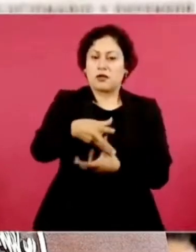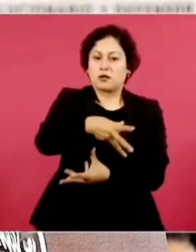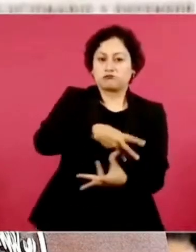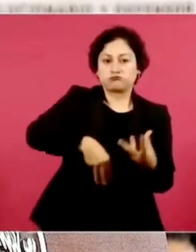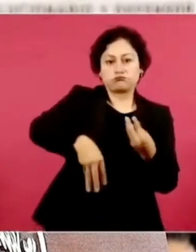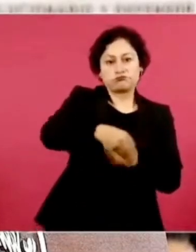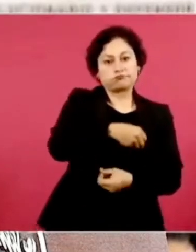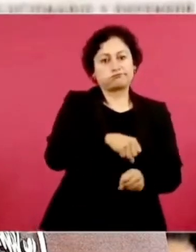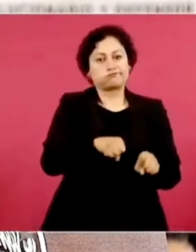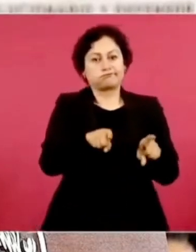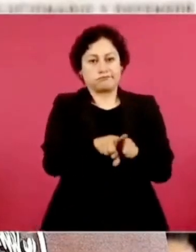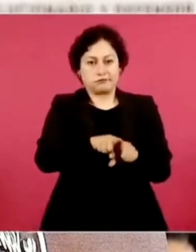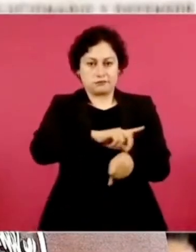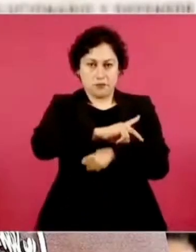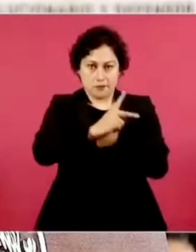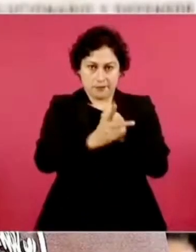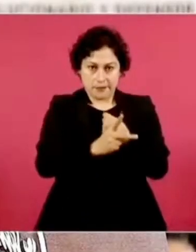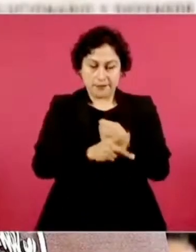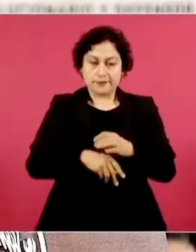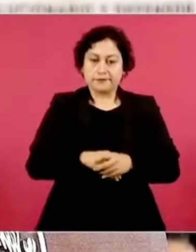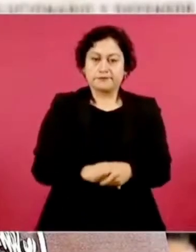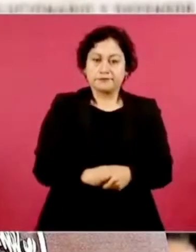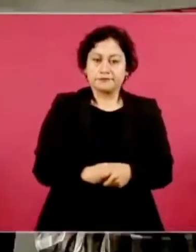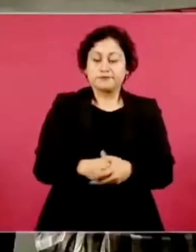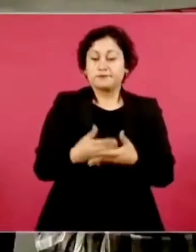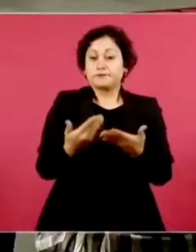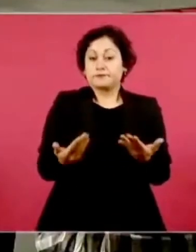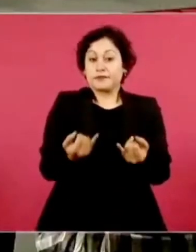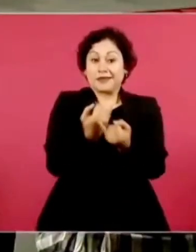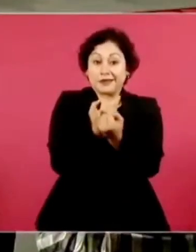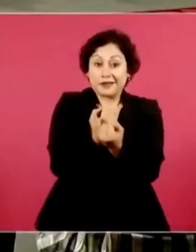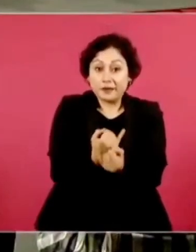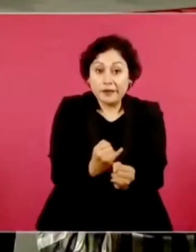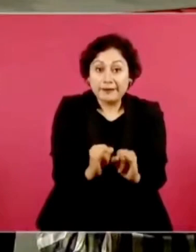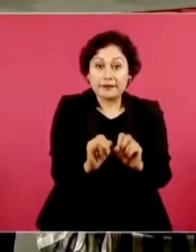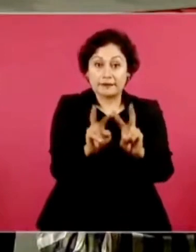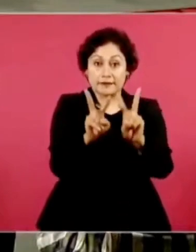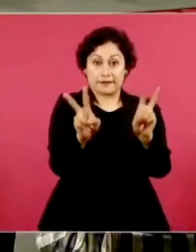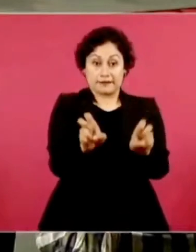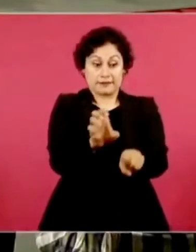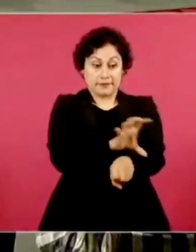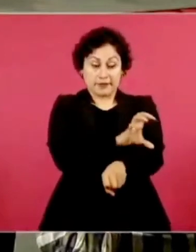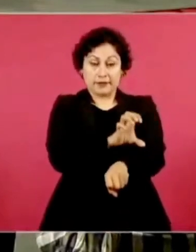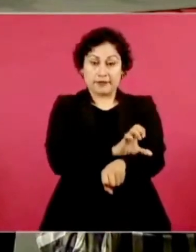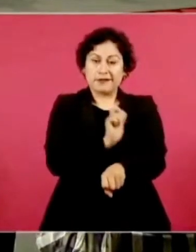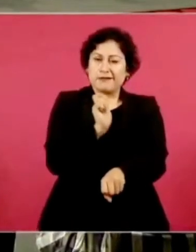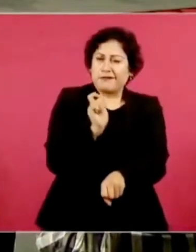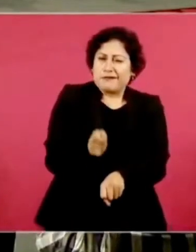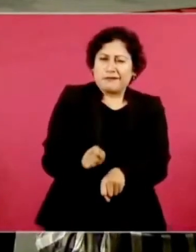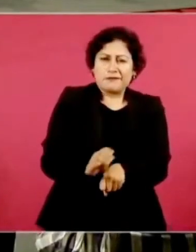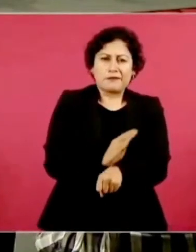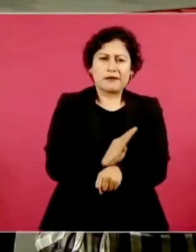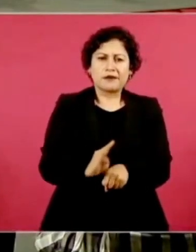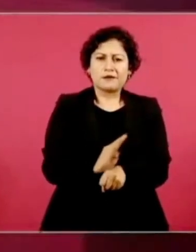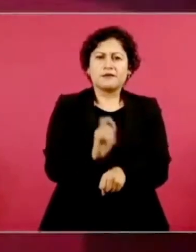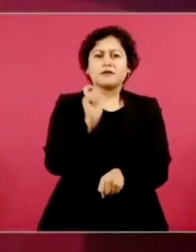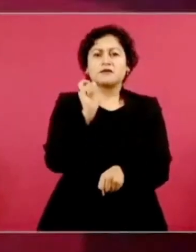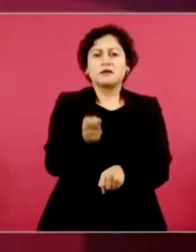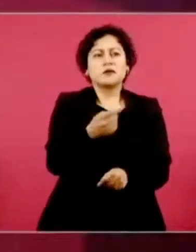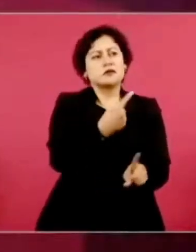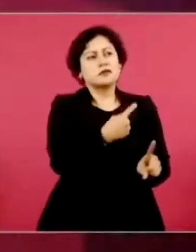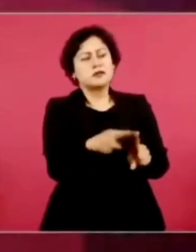las naciones. La soberanía energética no solo implica garantizar el acceso a recursos